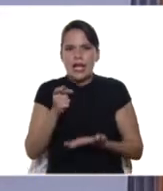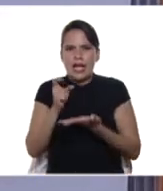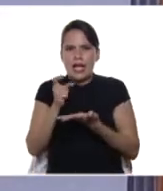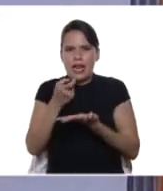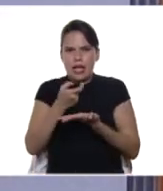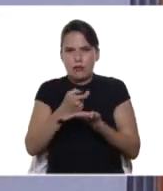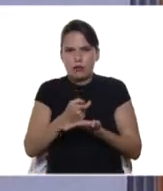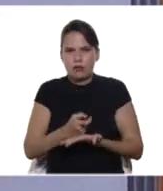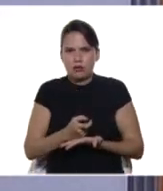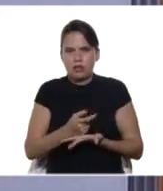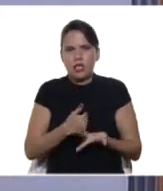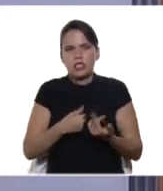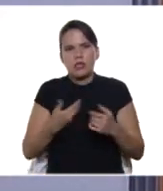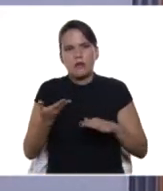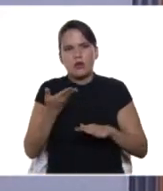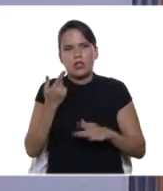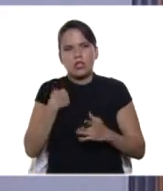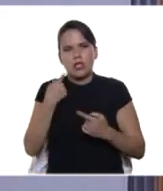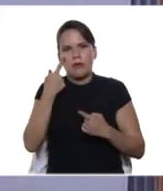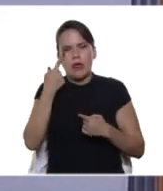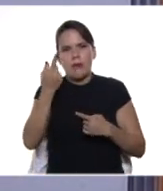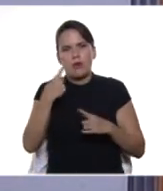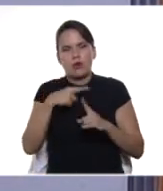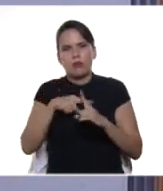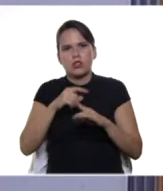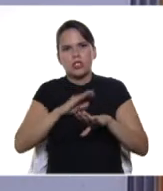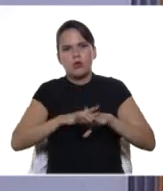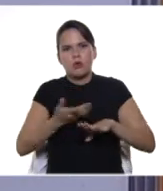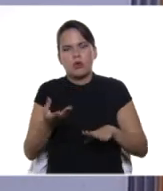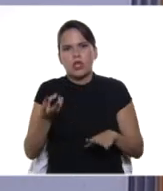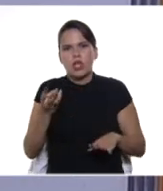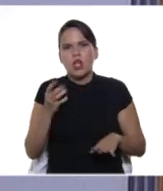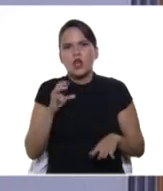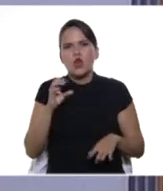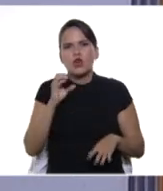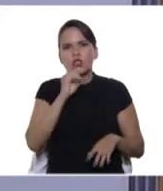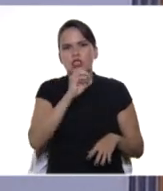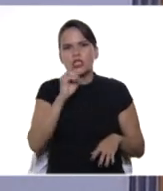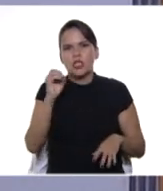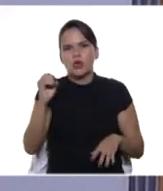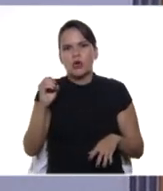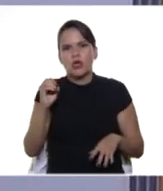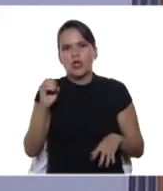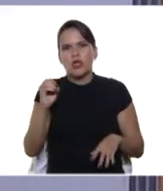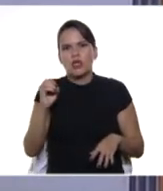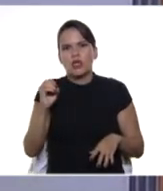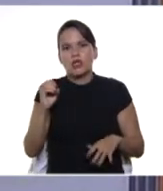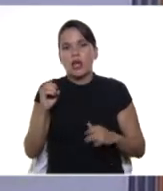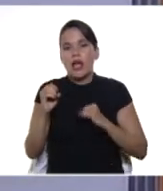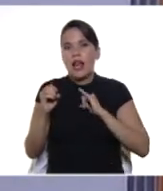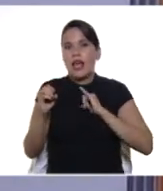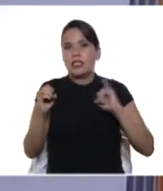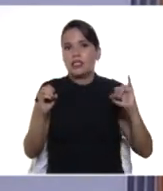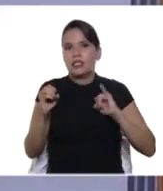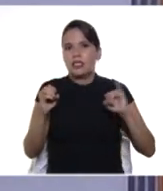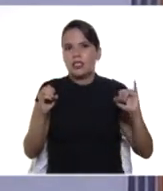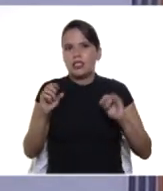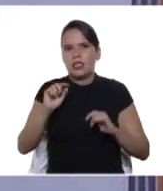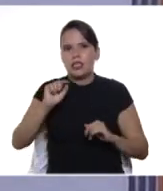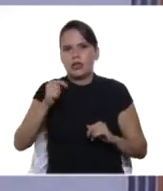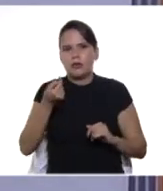Es importante que veamos que es positivo porque los ceros están ubicados a la izquierda de la